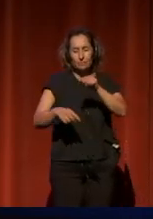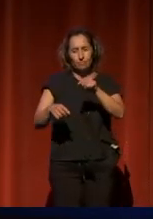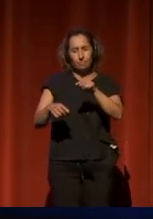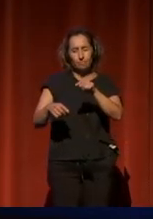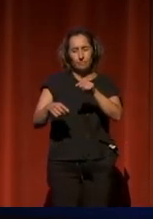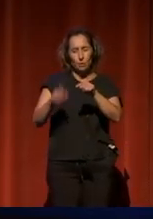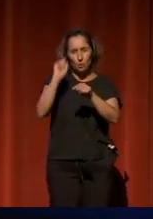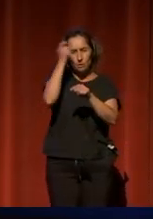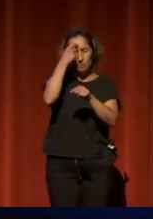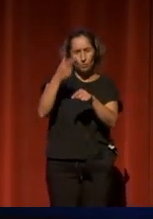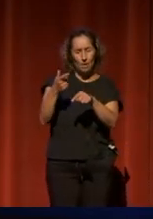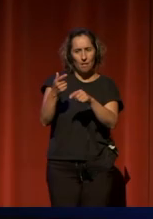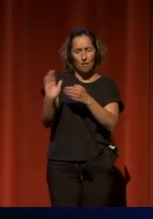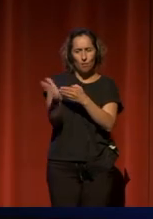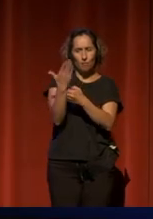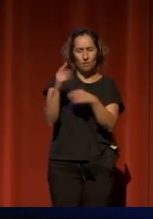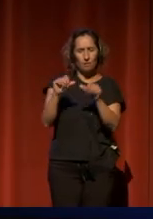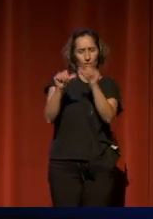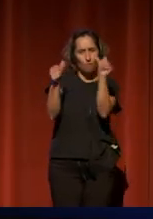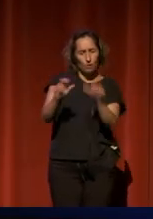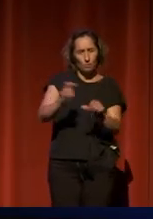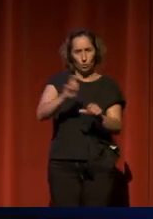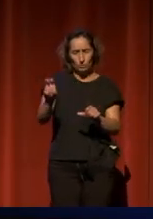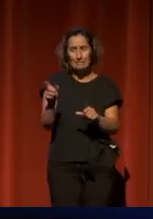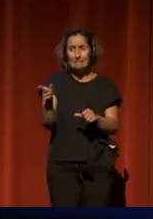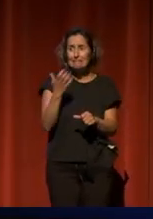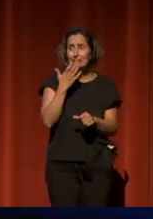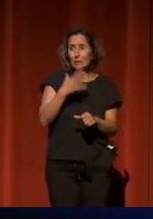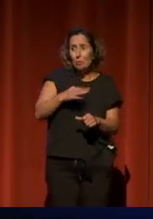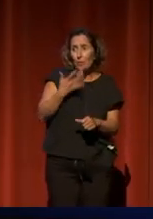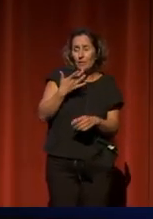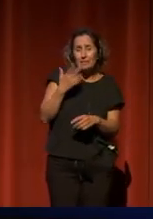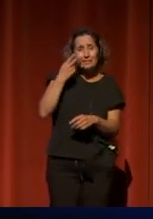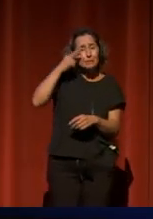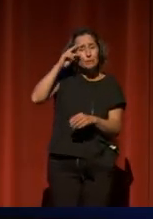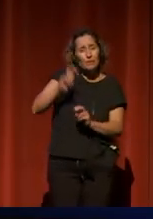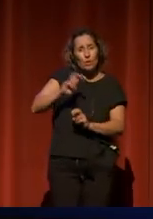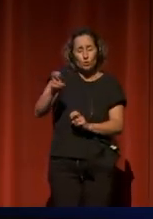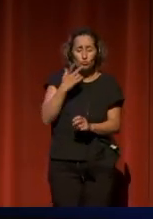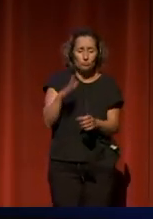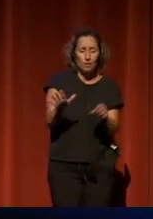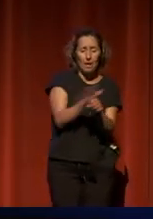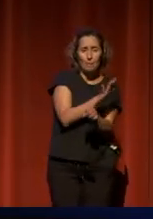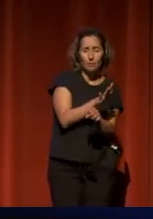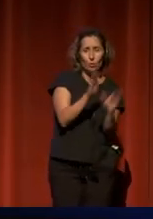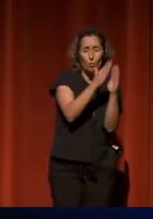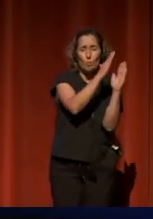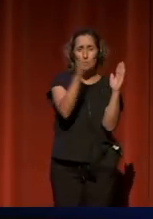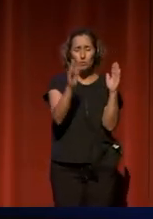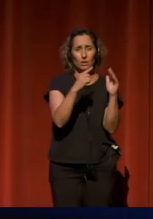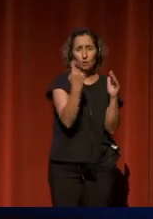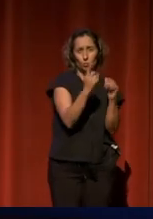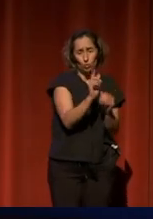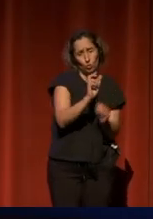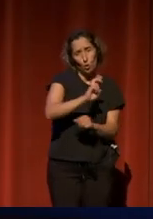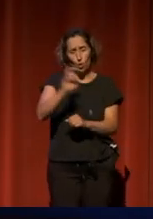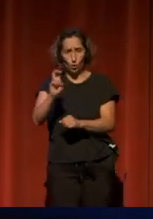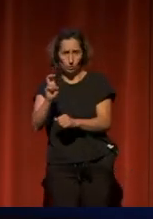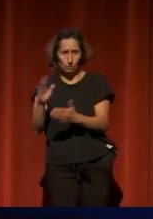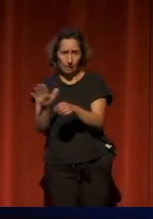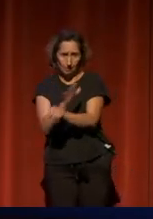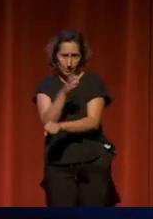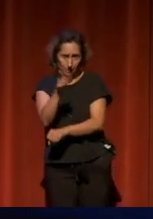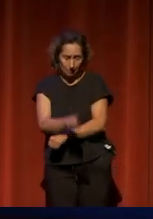Entonces si puedes por favor contar otras experiencias no solo en ámbito bibliotecario Muchas gracias